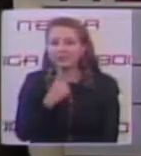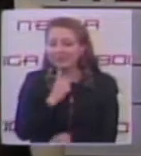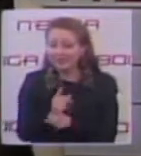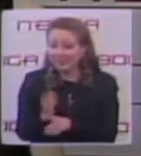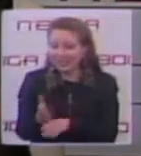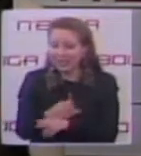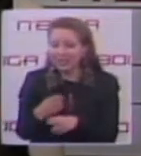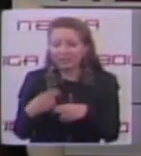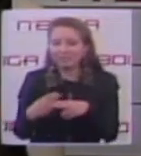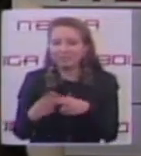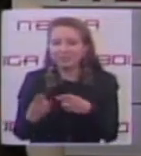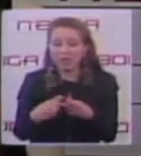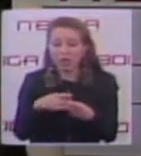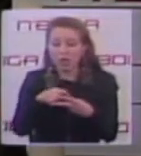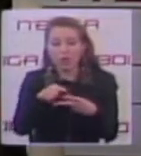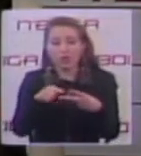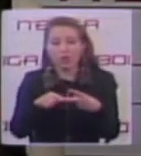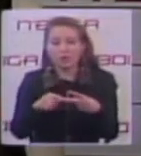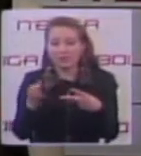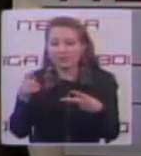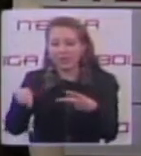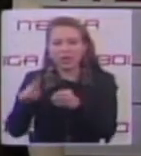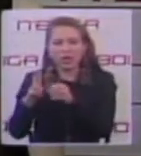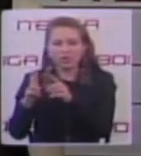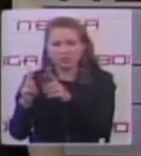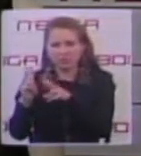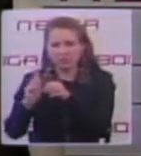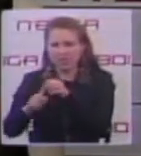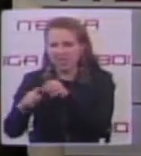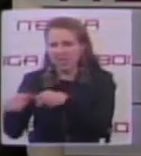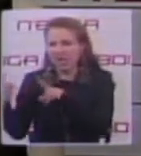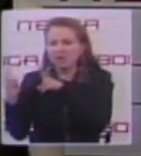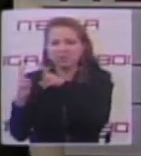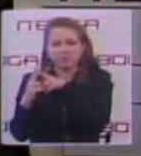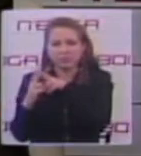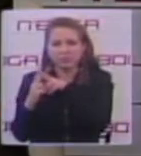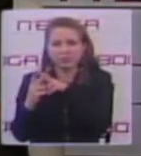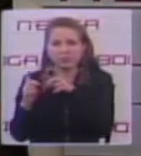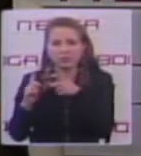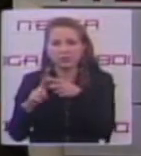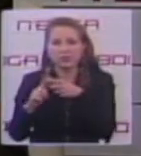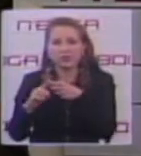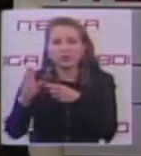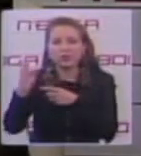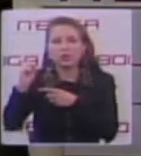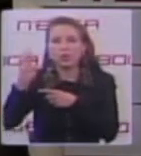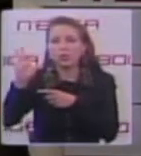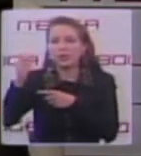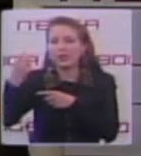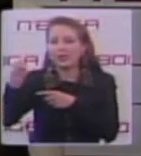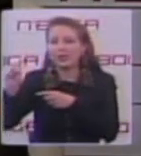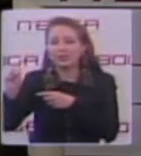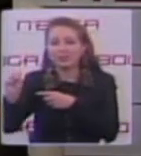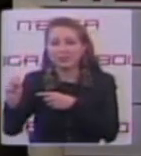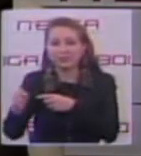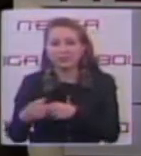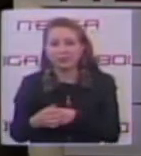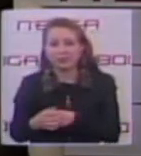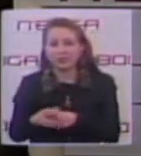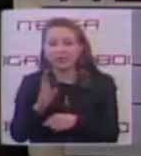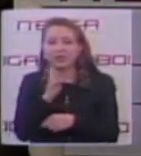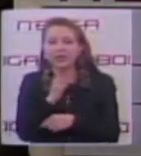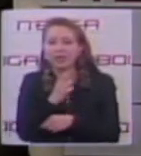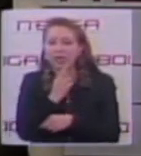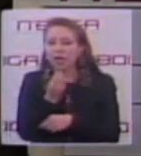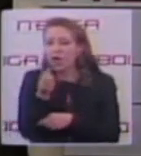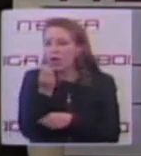lo indicaba, de dos marcas que acá en Quito ya llevan algún tiempo. La Vecindad de los Cuates, que es restaurantes